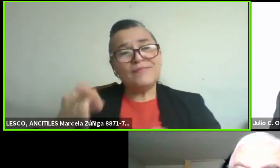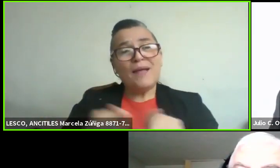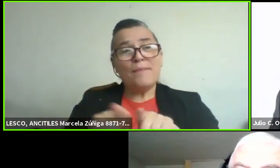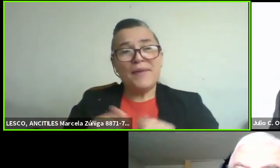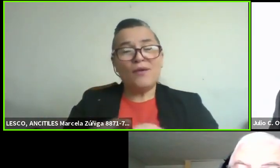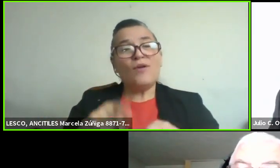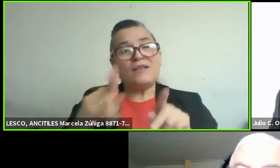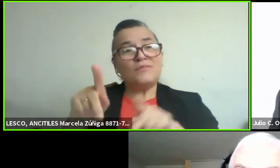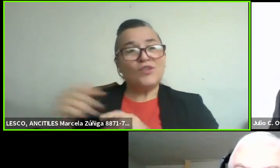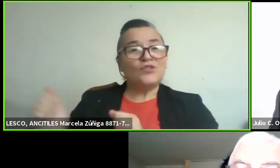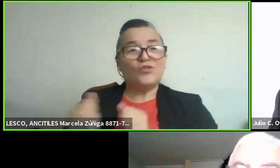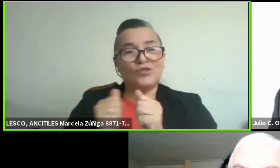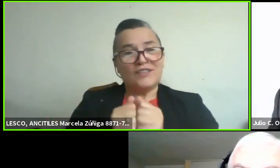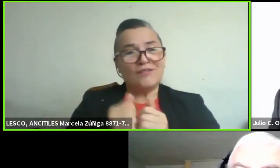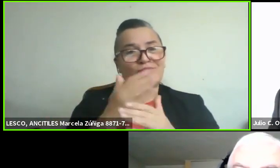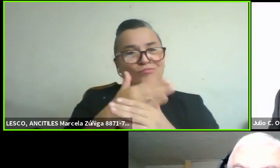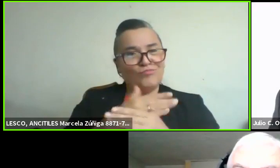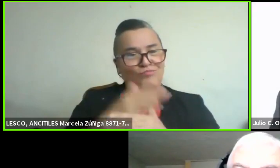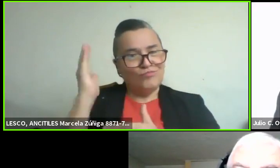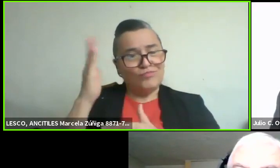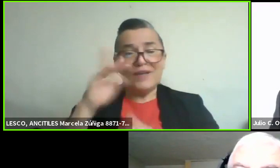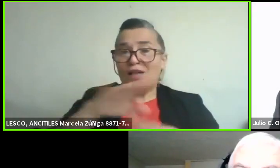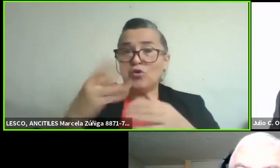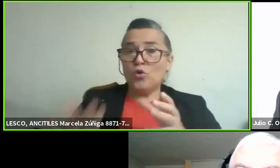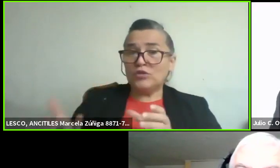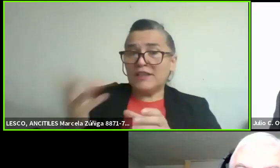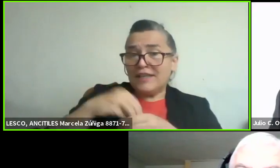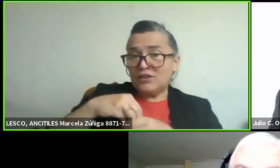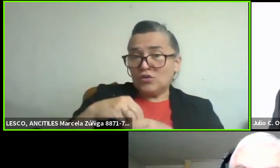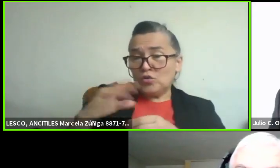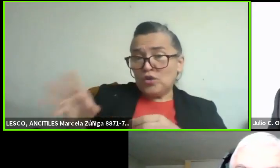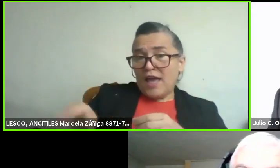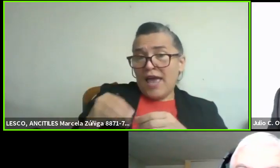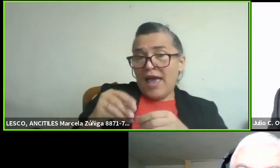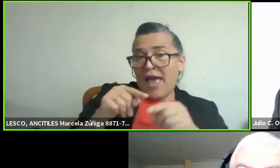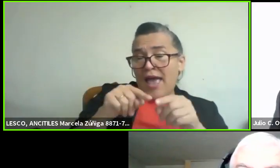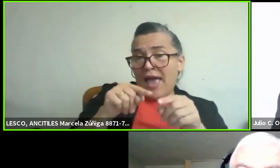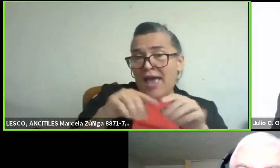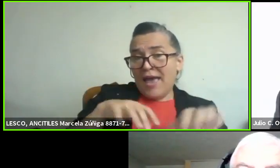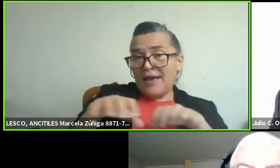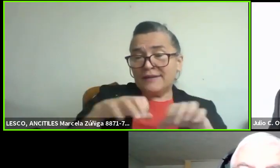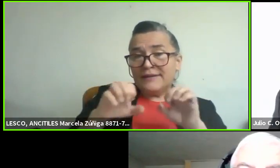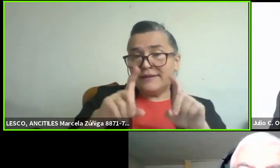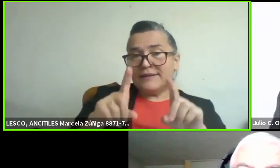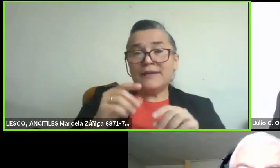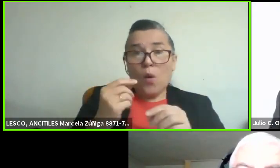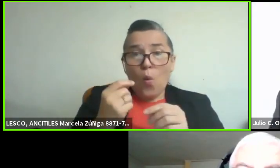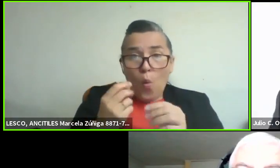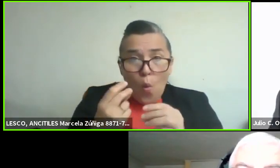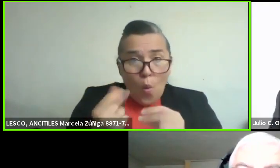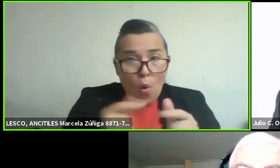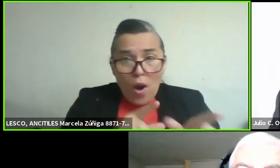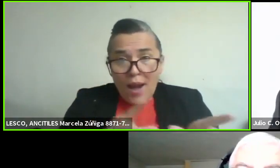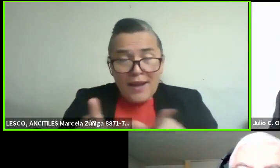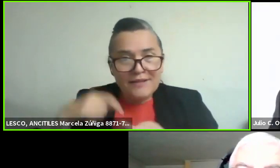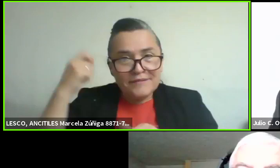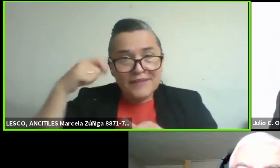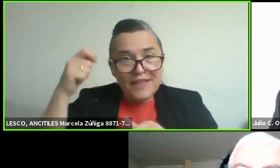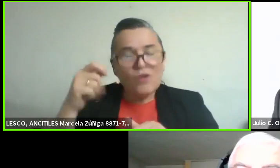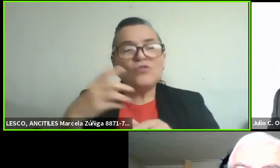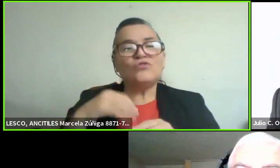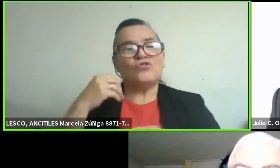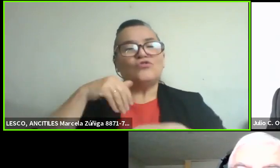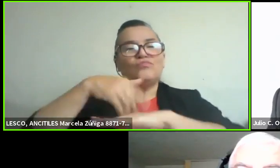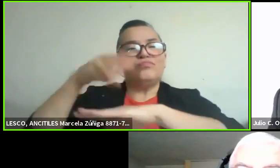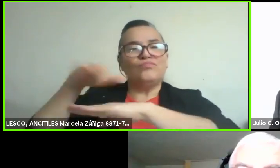las personas que nos han acompañado a todas las personas que se unieron a esta actividad académica y les comentamos que tan pronto tengamos el vídeo con gusto se los compartiremos